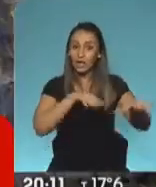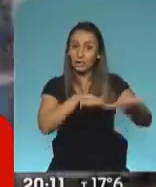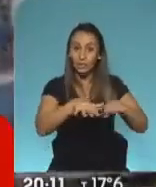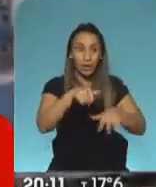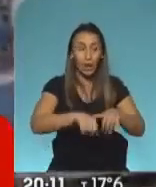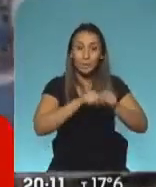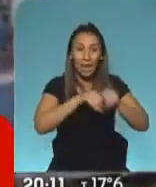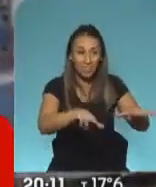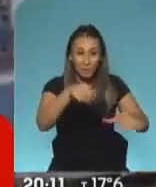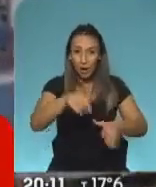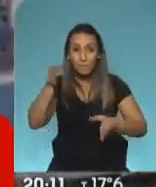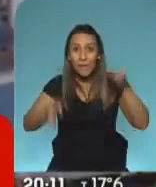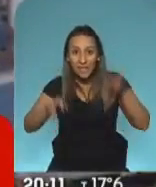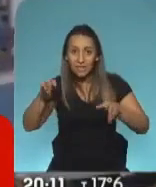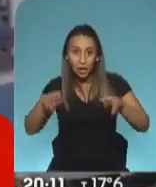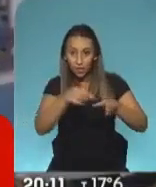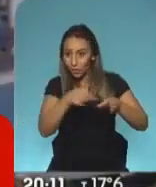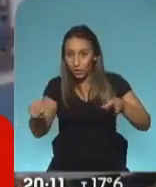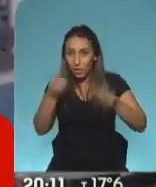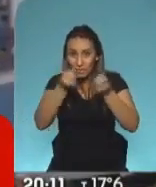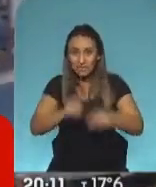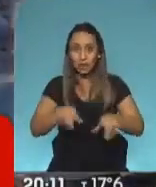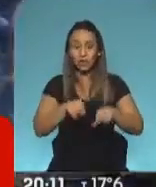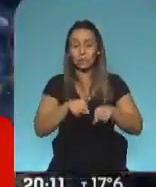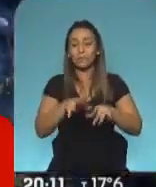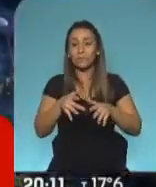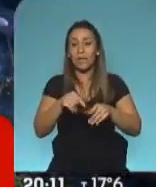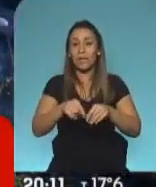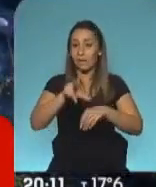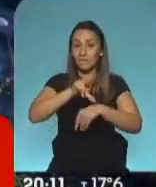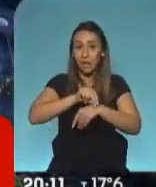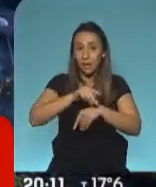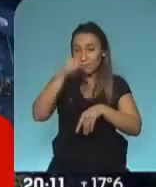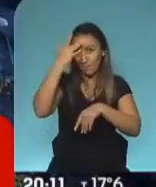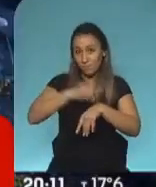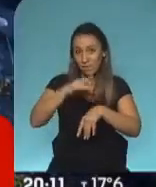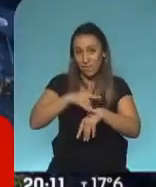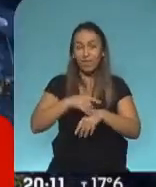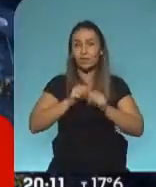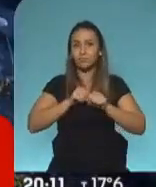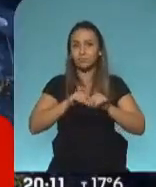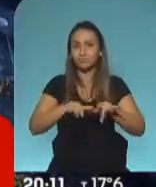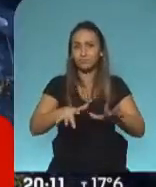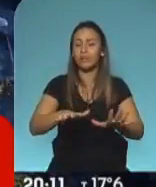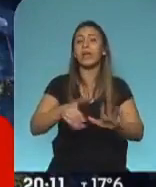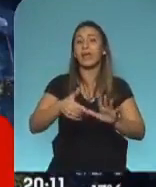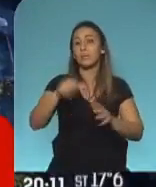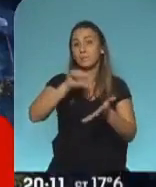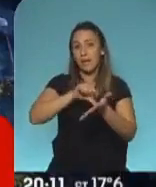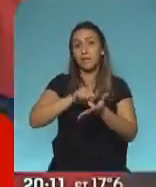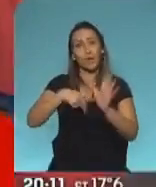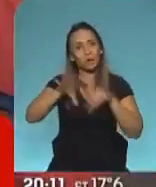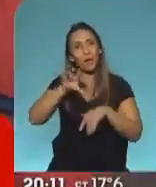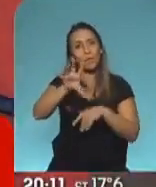este periodo que empieza a desarrollarse la enfermedad en el país y por sobre todo en la provincia de Buenos Aires, en la ciudad de Buenos